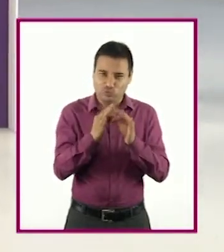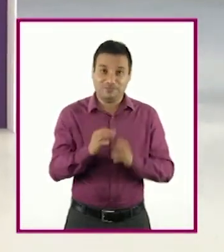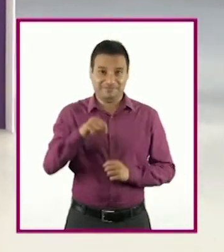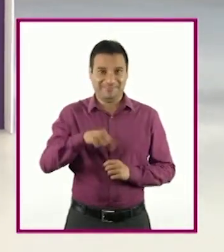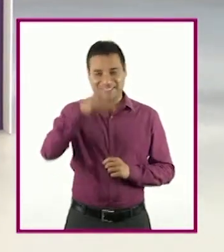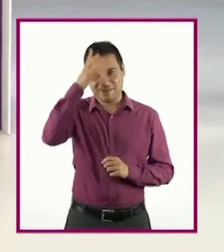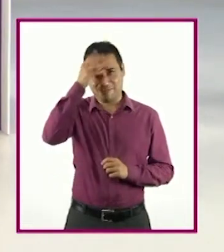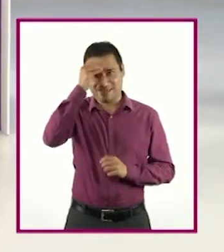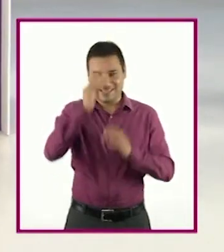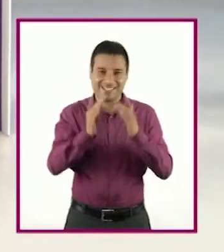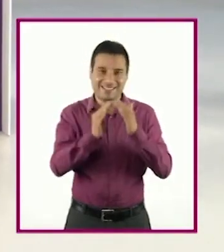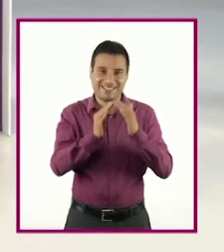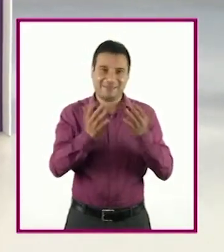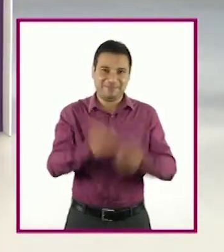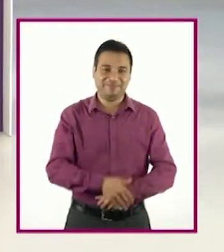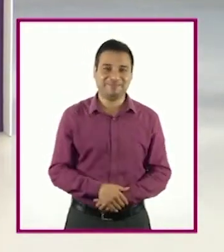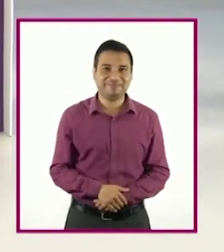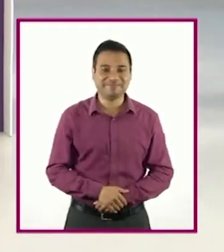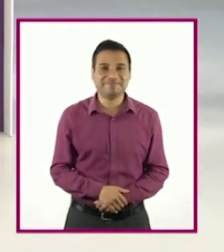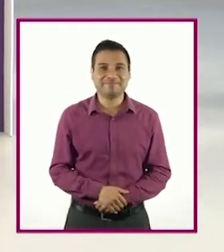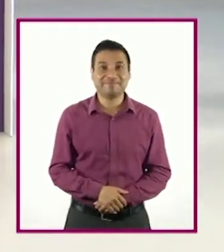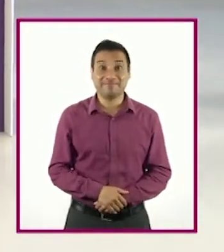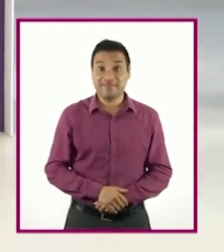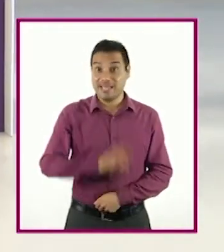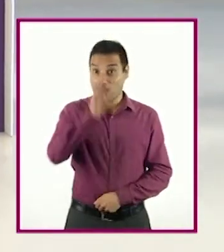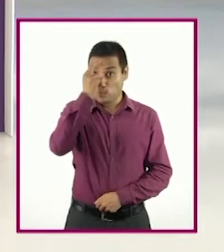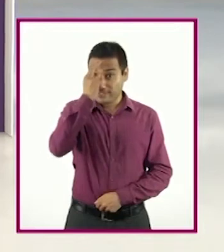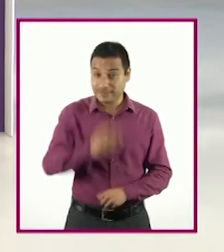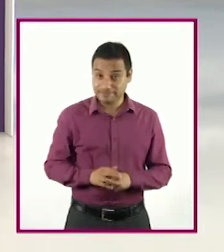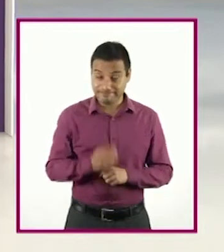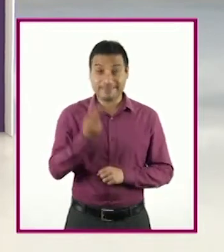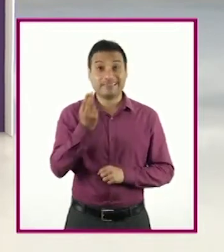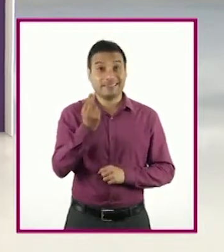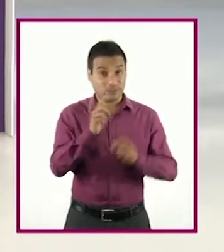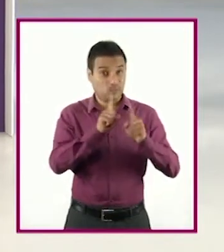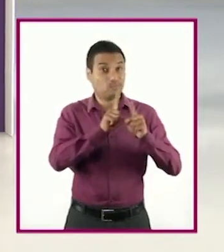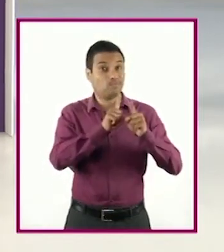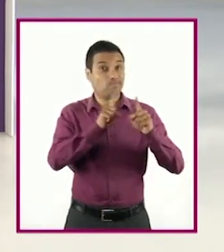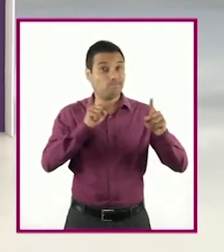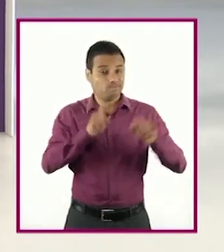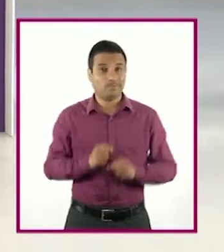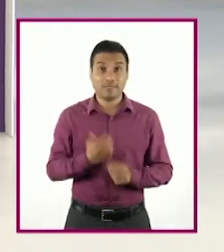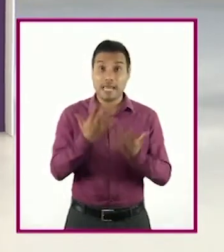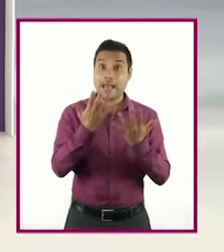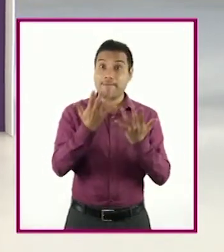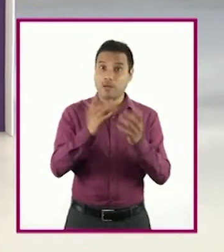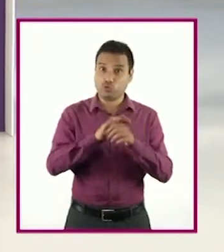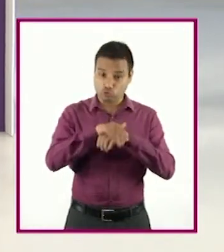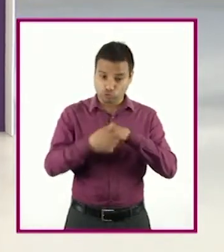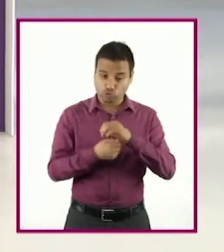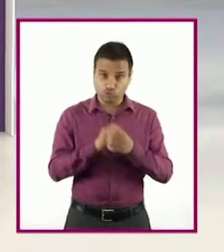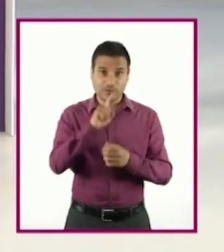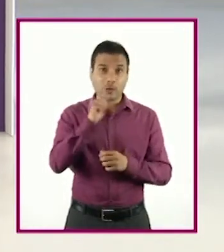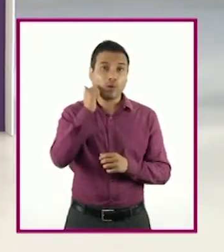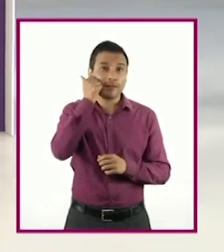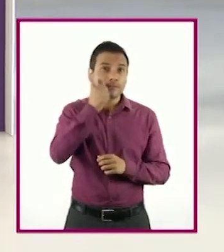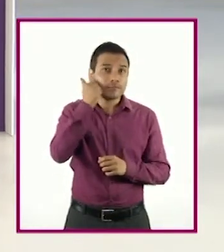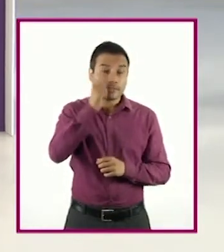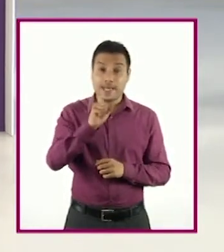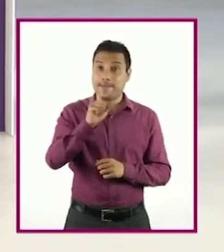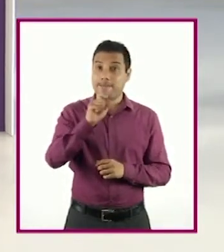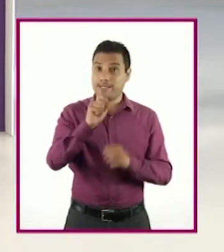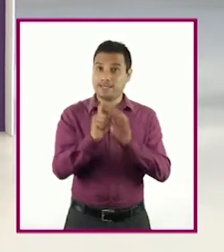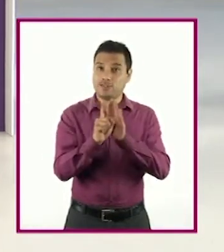través de Aprende en Casa. Recuerden mantener la sana distancia, lavarse las manos con agua y jabón durante 20